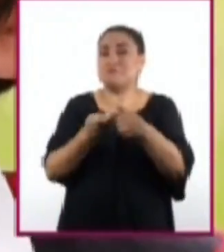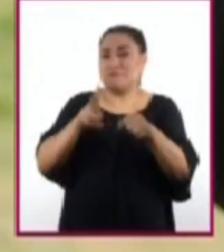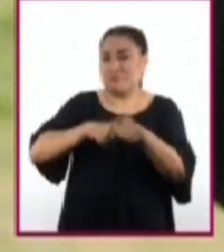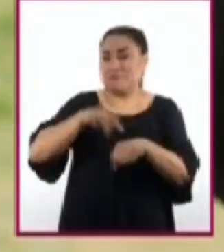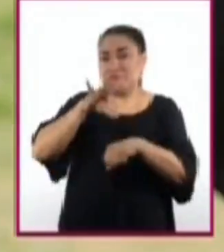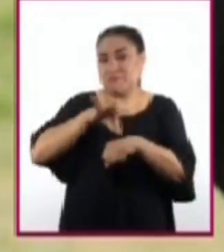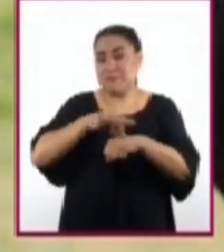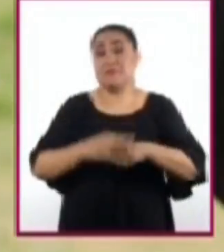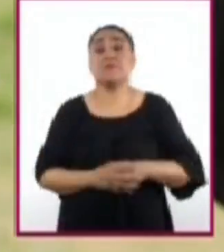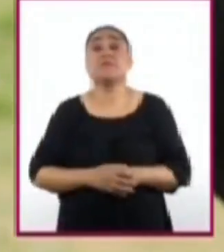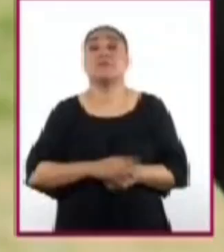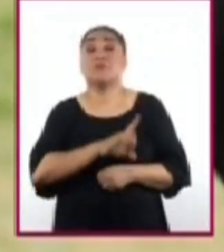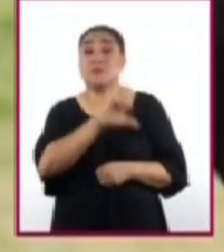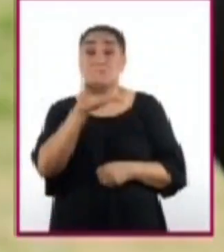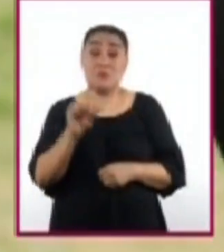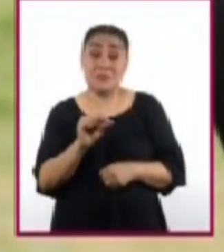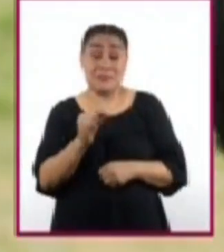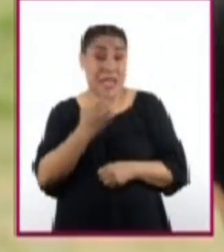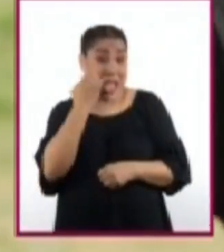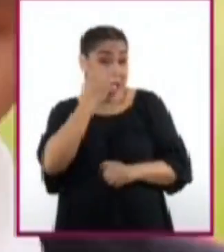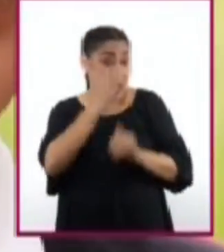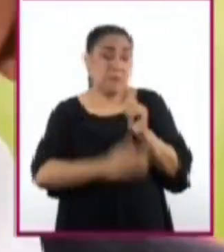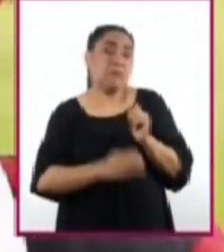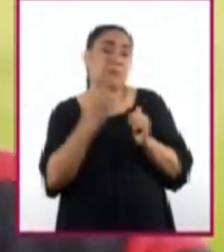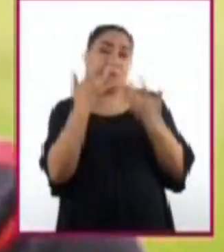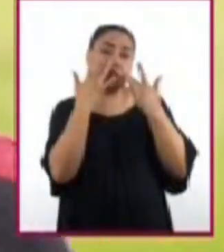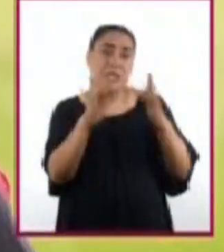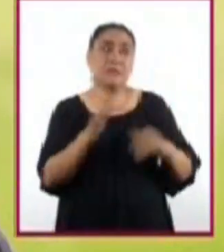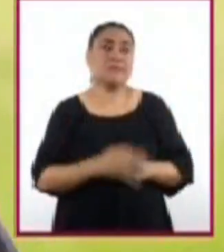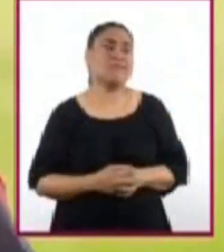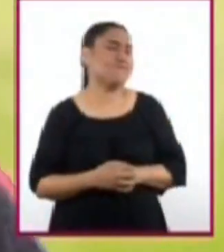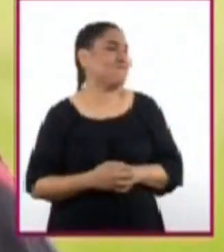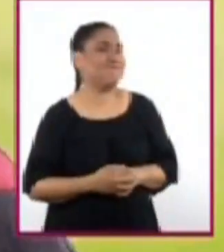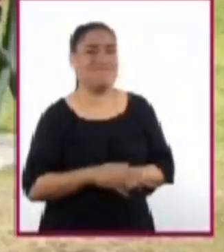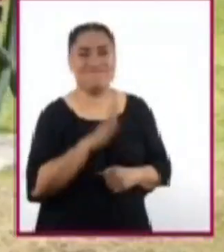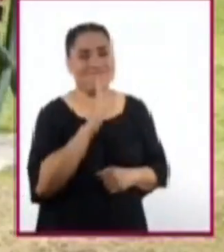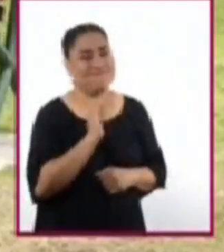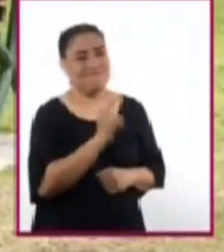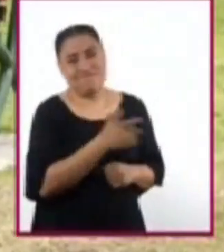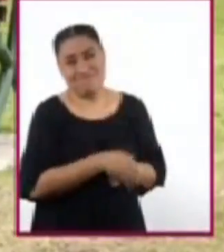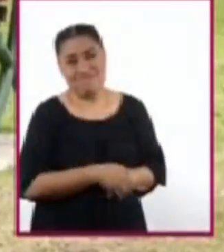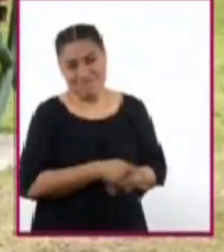Pero al terminar el año dejaré la escuela. Qué mal. ¿No crees?